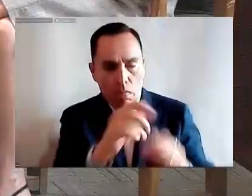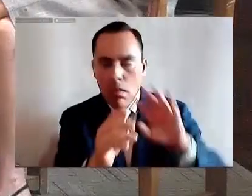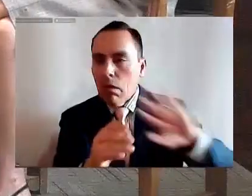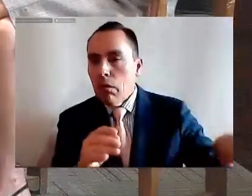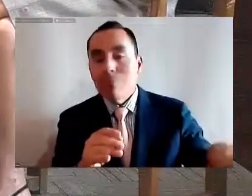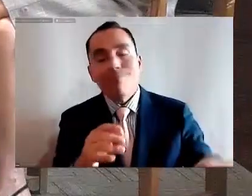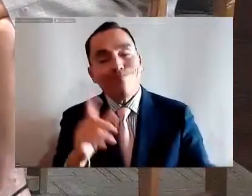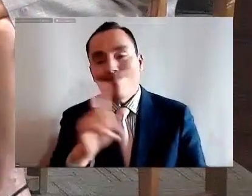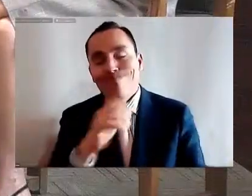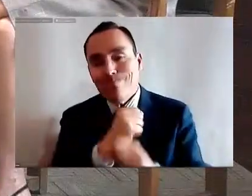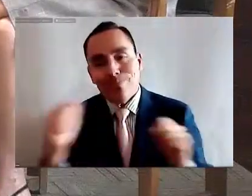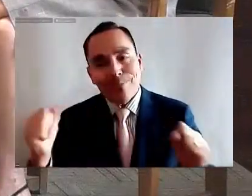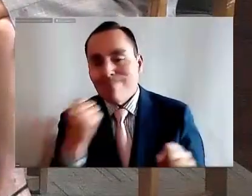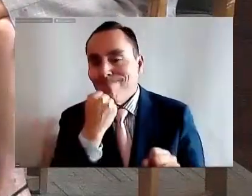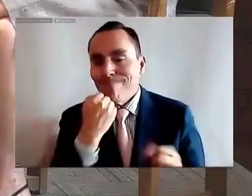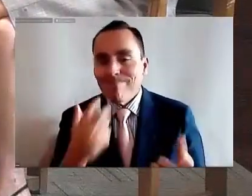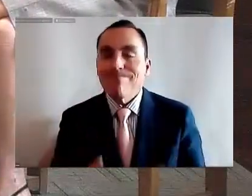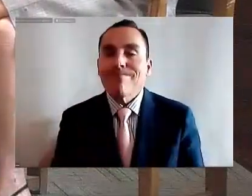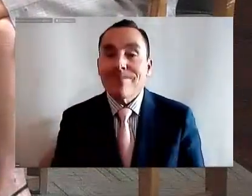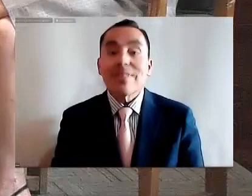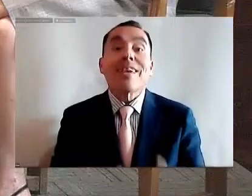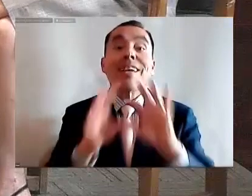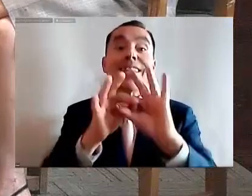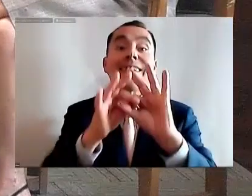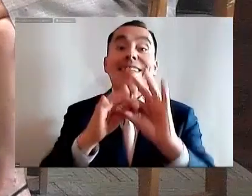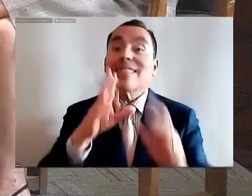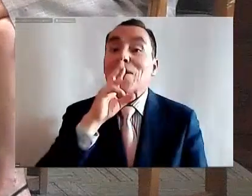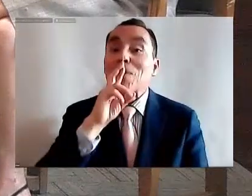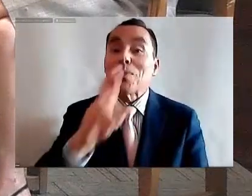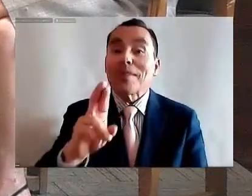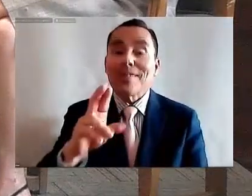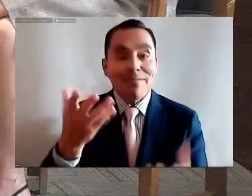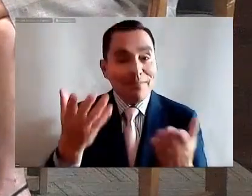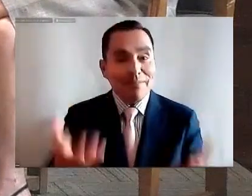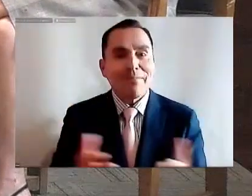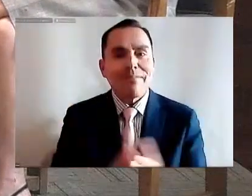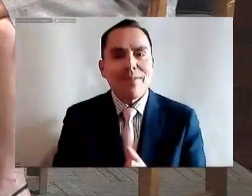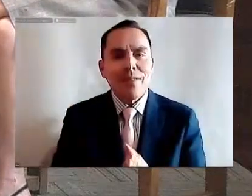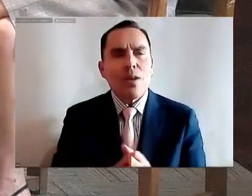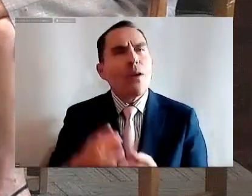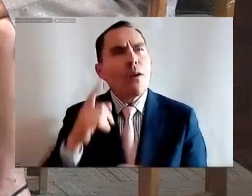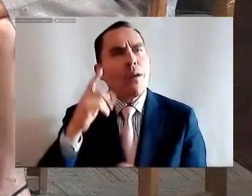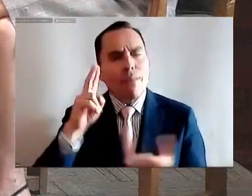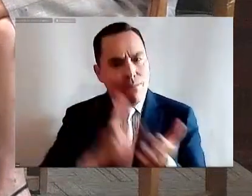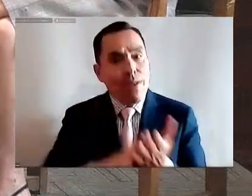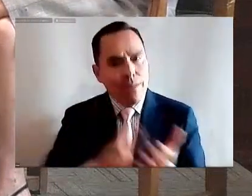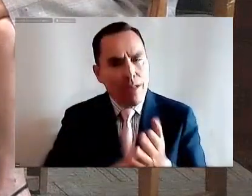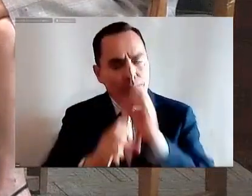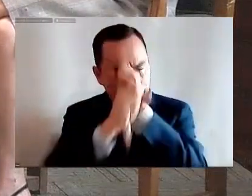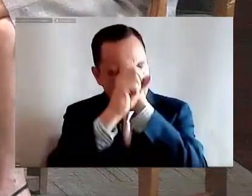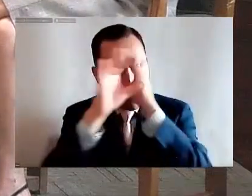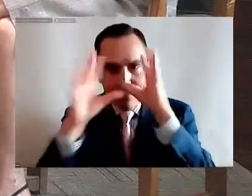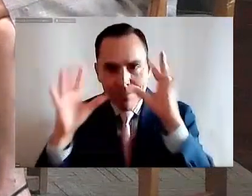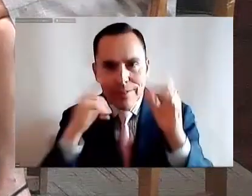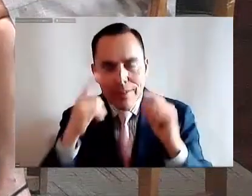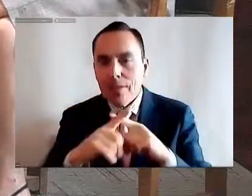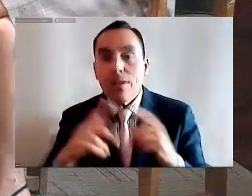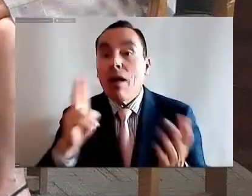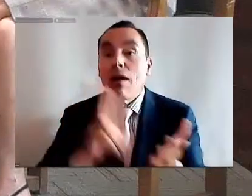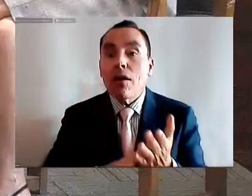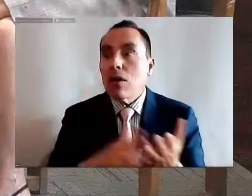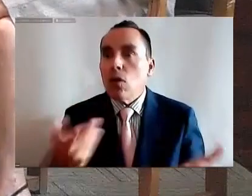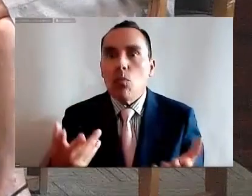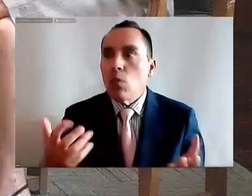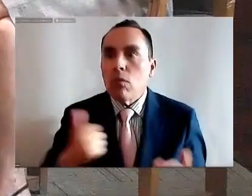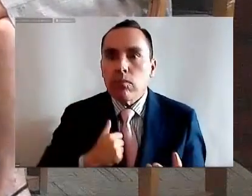Muchas gracias por la respuesta. Claro, queda como claro el tema de los efectos. O sea,